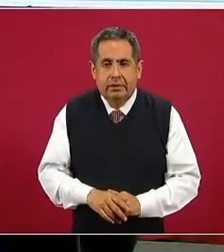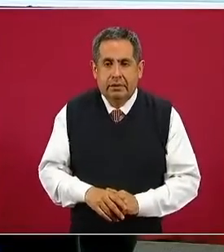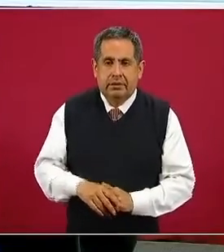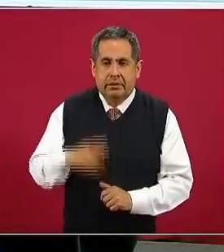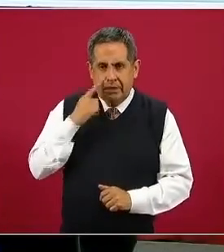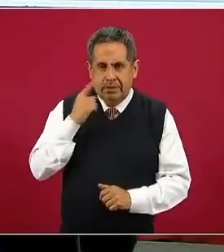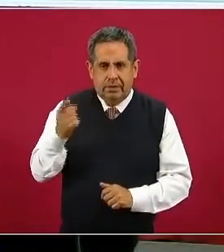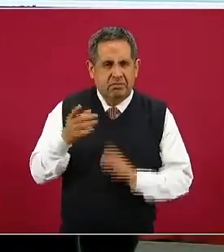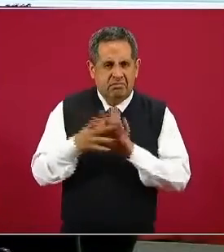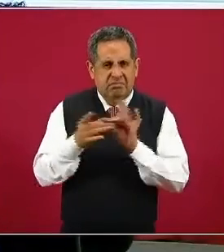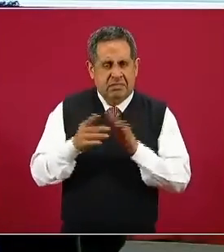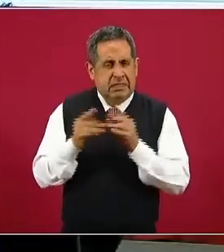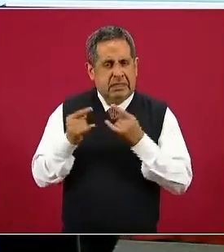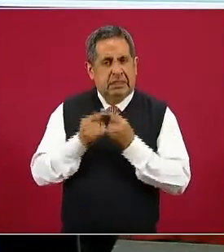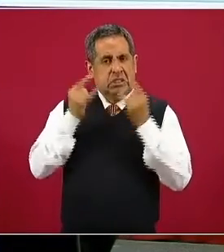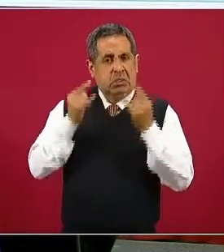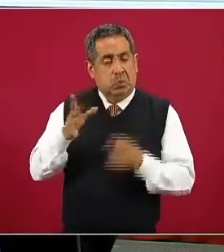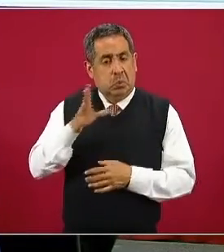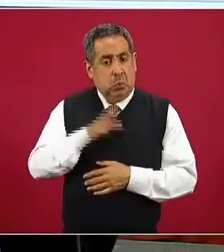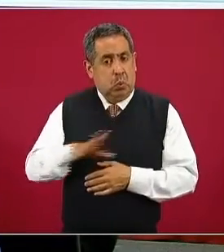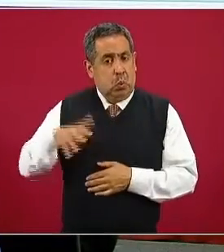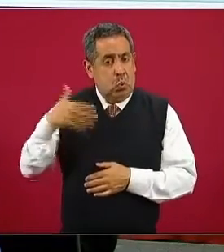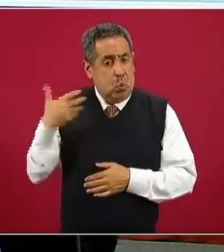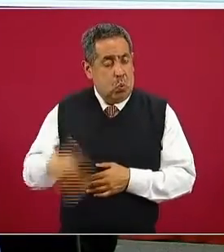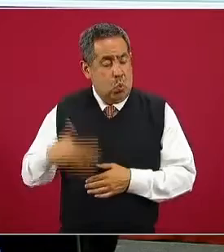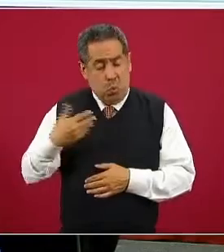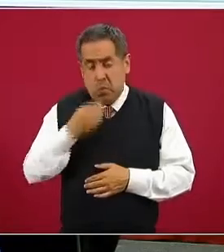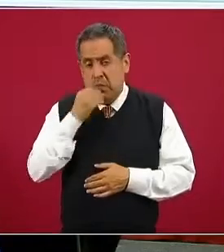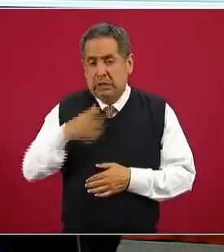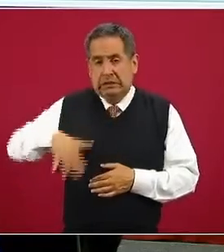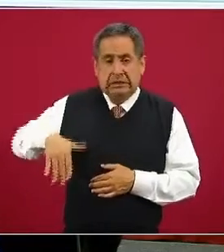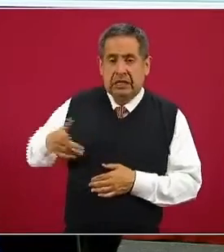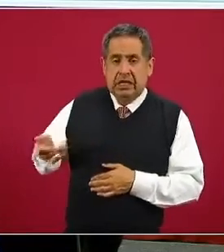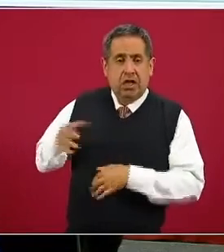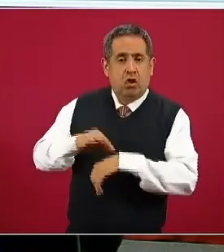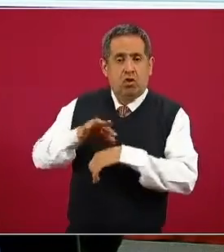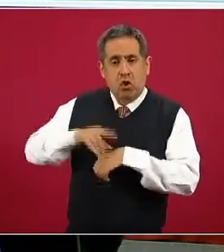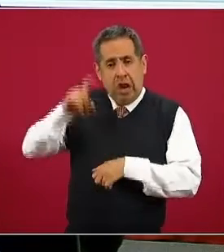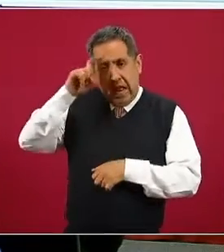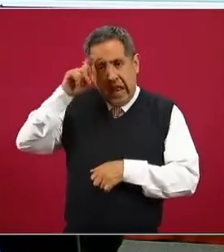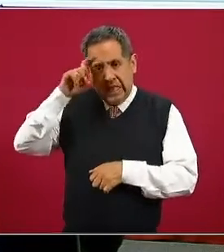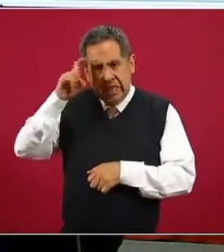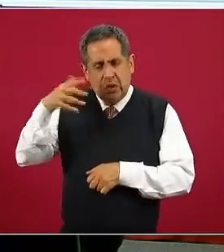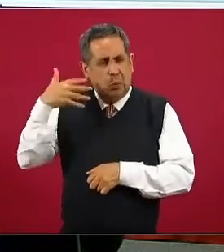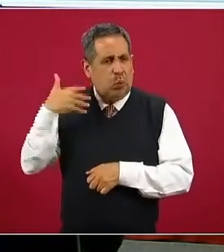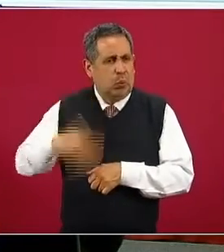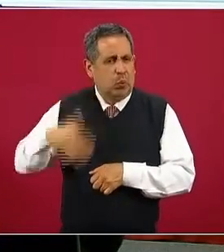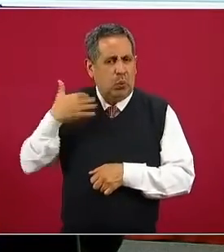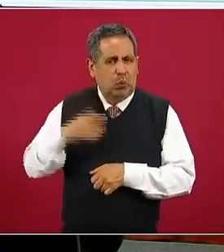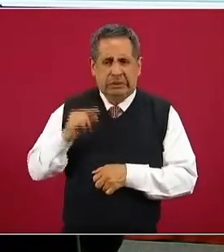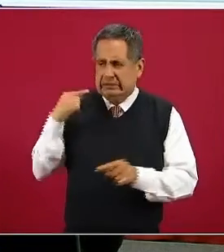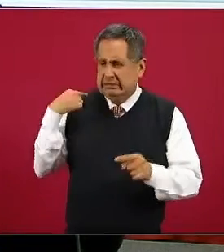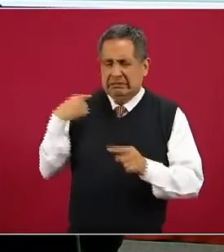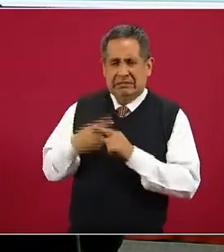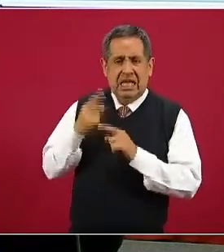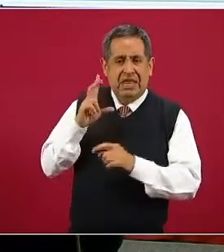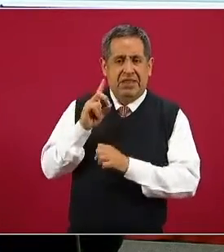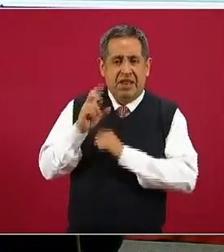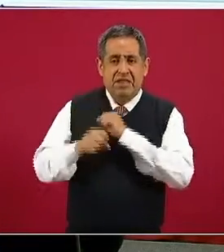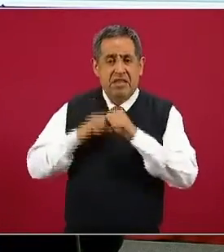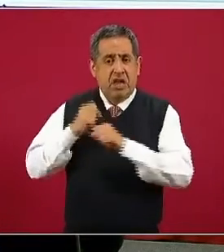Vamos a contarle esta, que es una historia de éxito, que como bien dijo el doctor López-Gatell, es una historia de éxito de los últimos 30